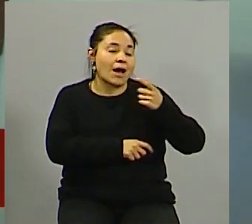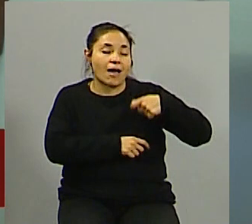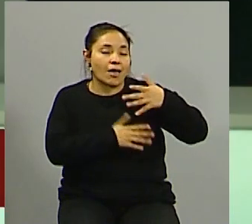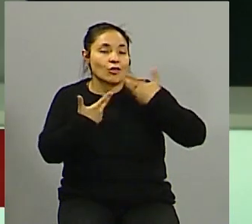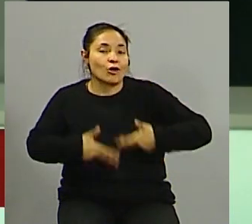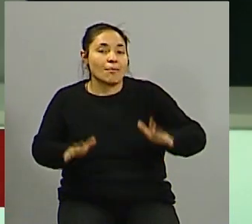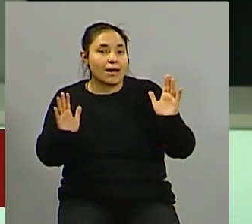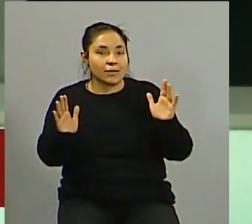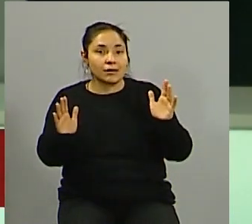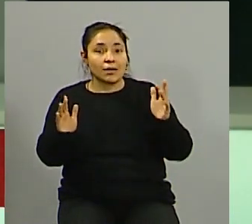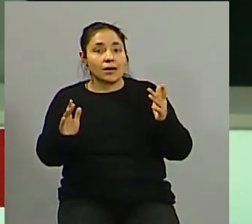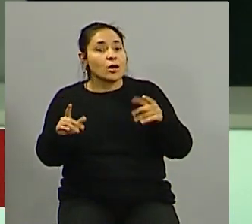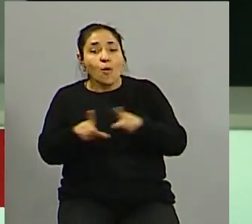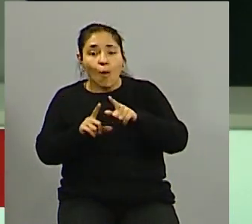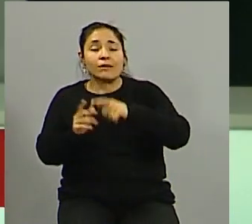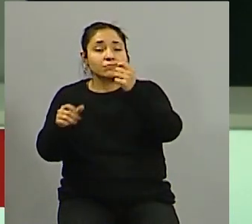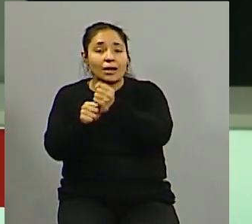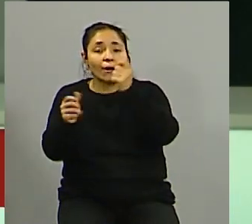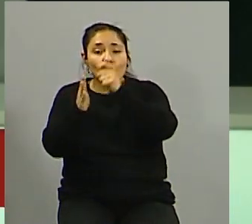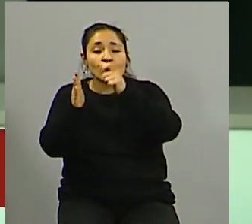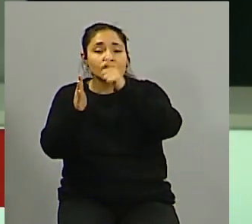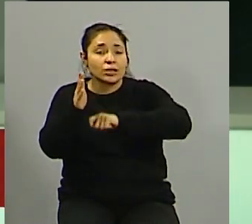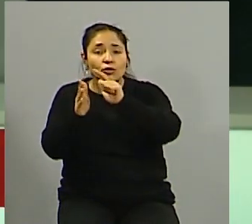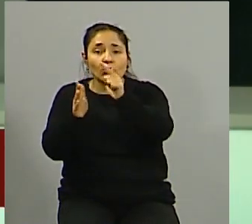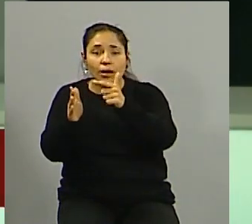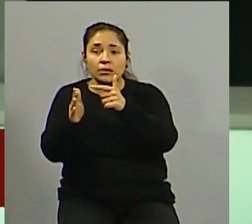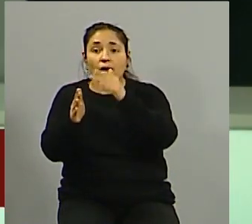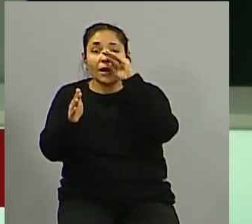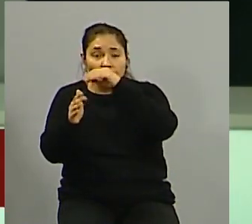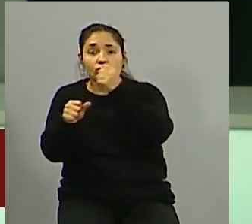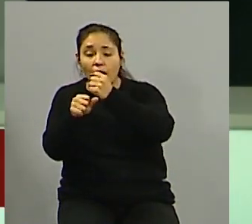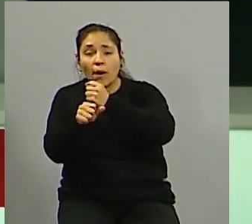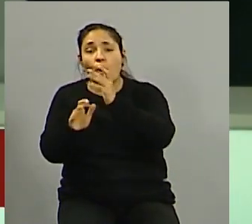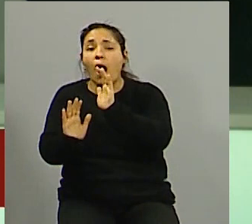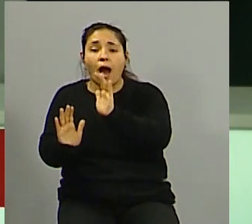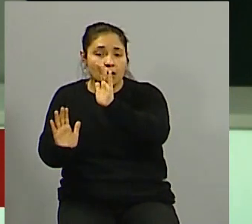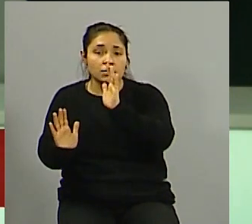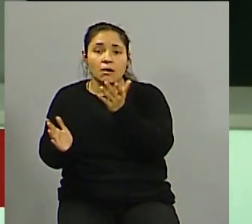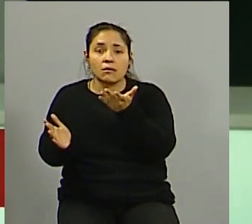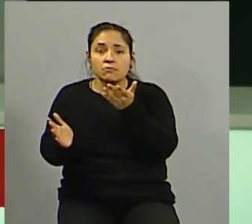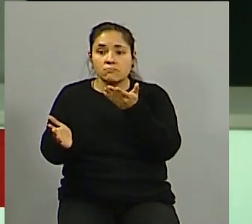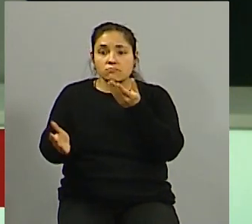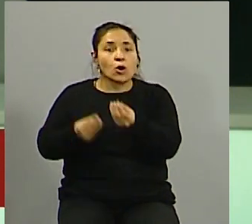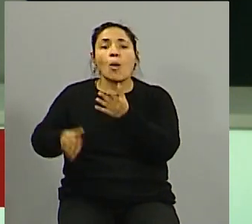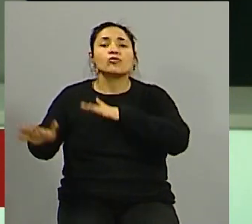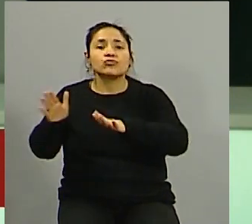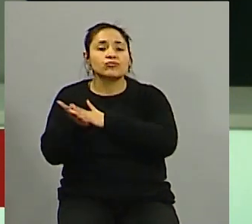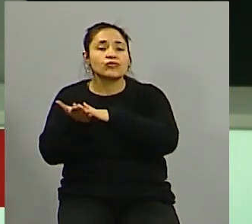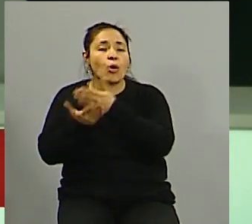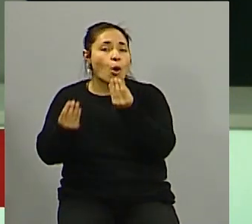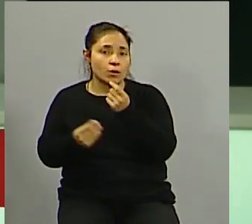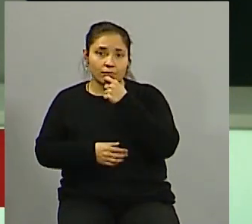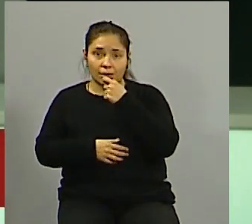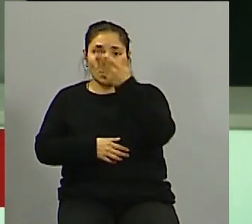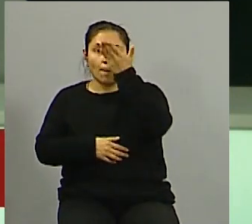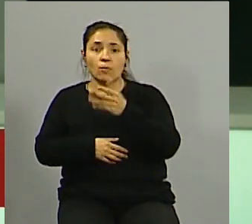¿cómo reparamos la situación de la informalidad de una persona, de una mujer que hoy en día cumple 60 años y que hace 40 años